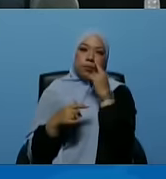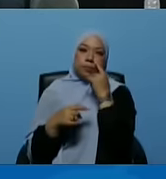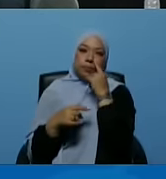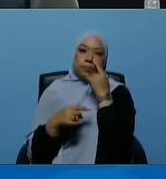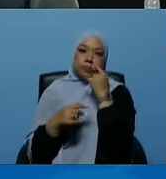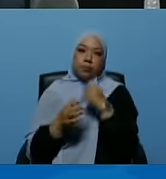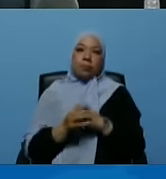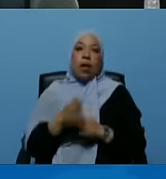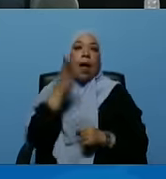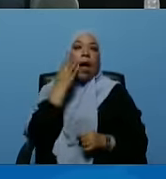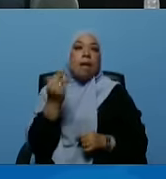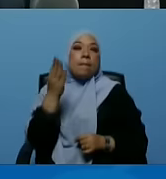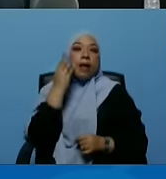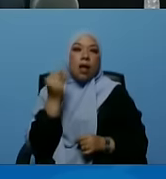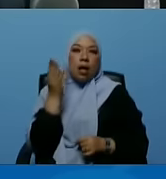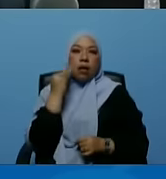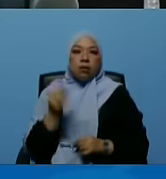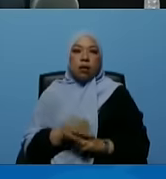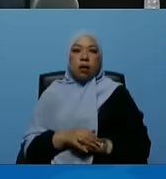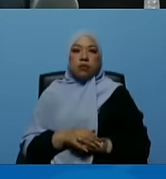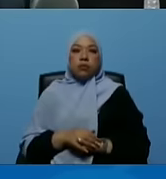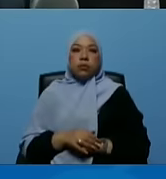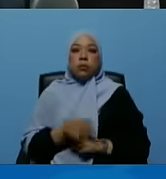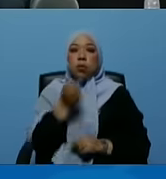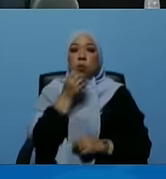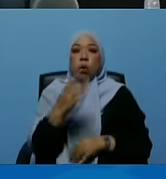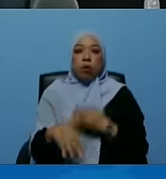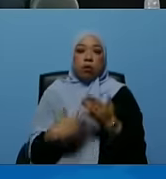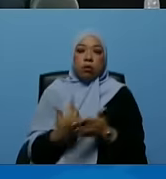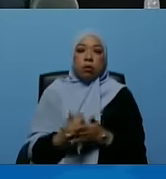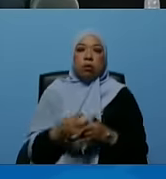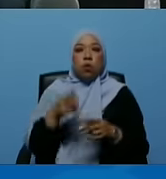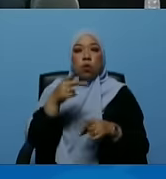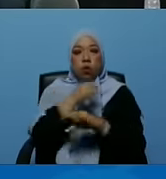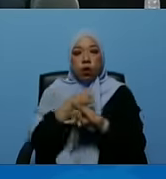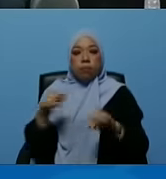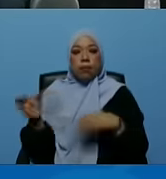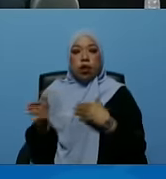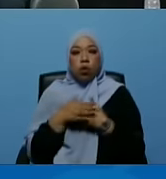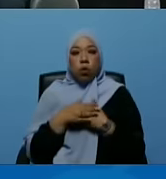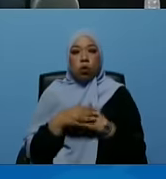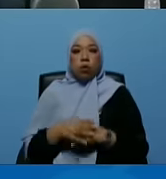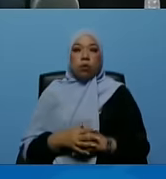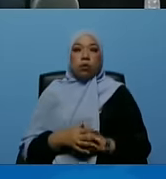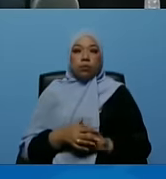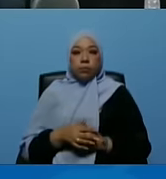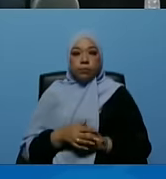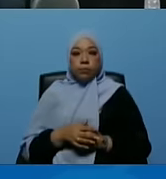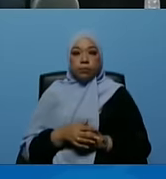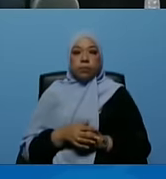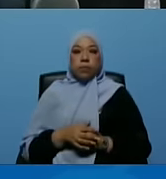Ahí es una experiencia. Es bueno sacar conclusiones.